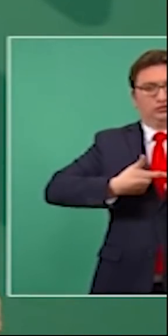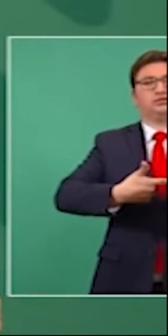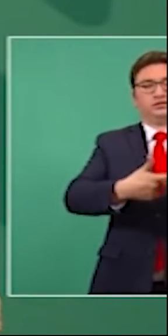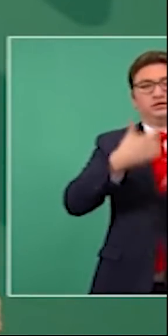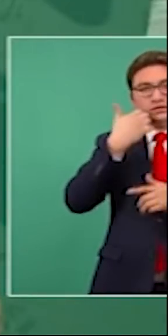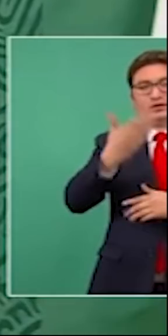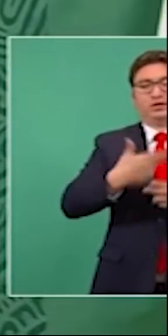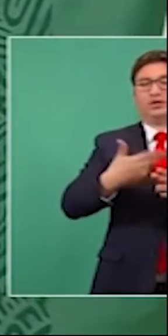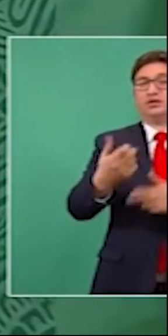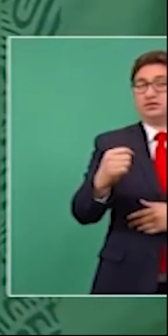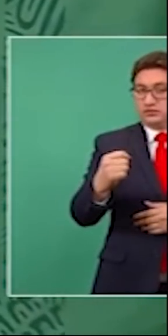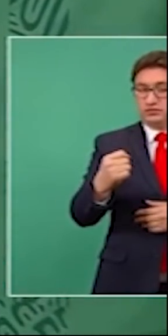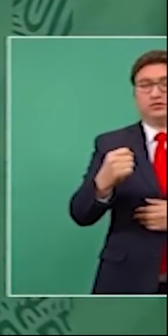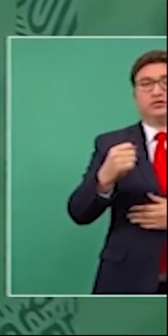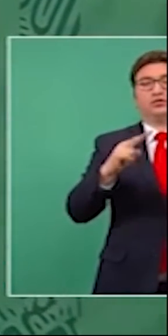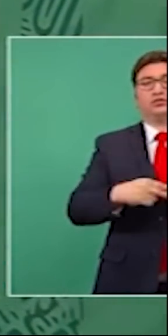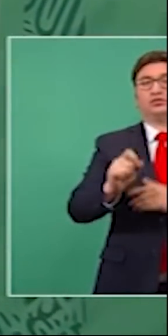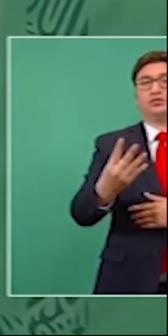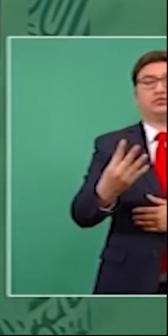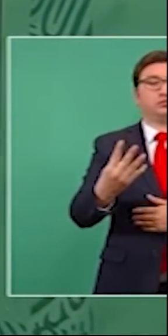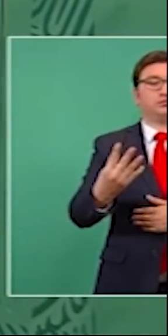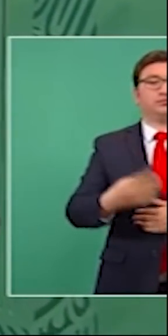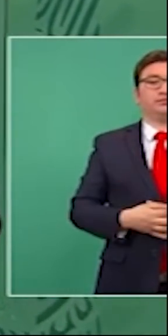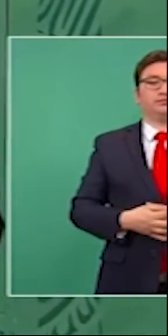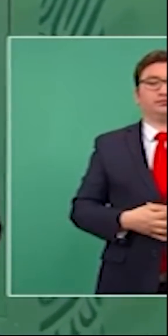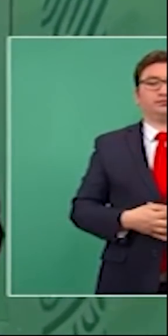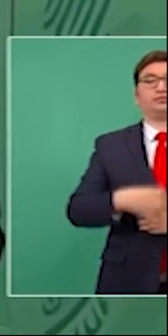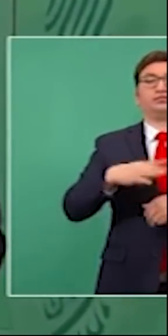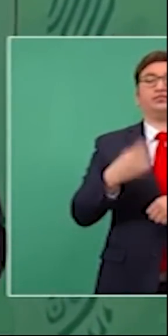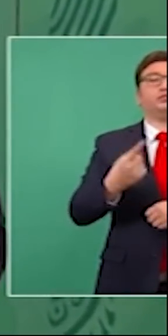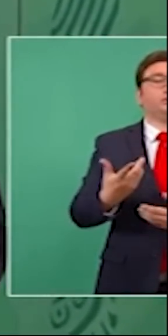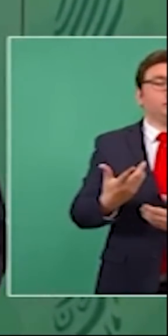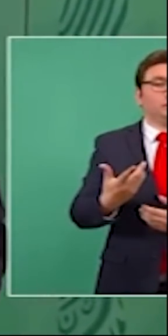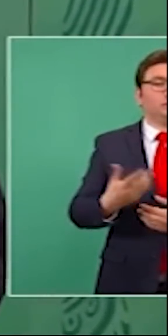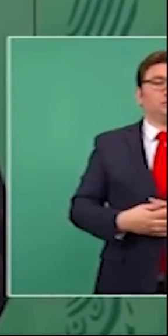nada más es hasta septiembre el 24, porque